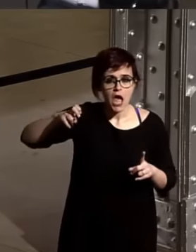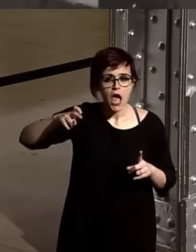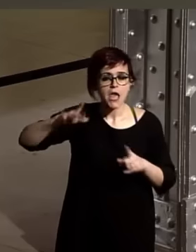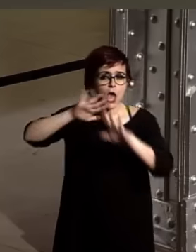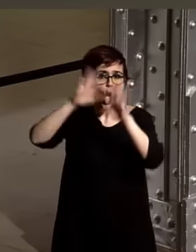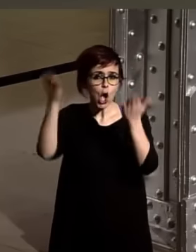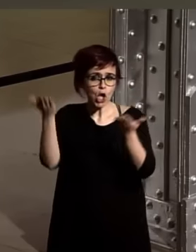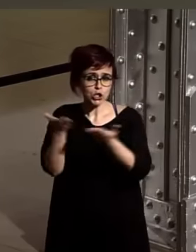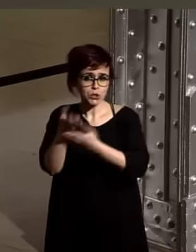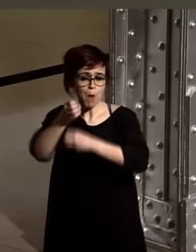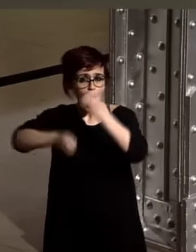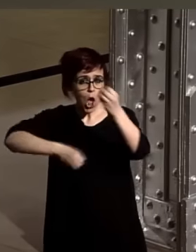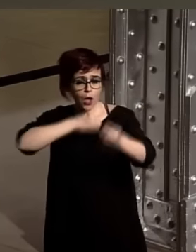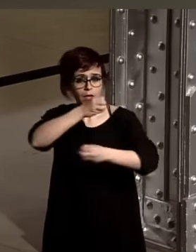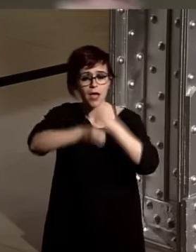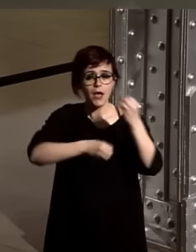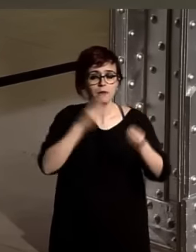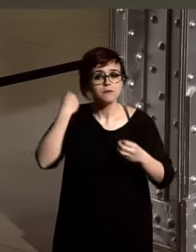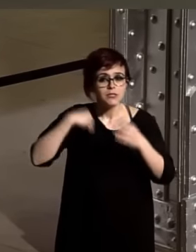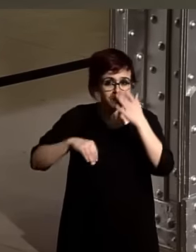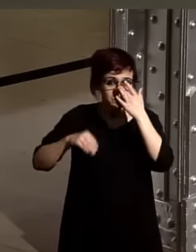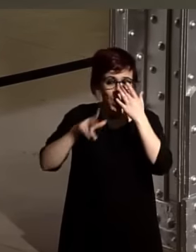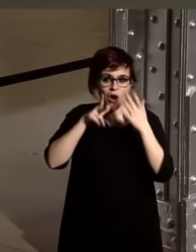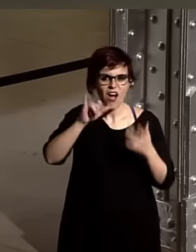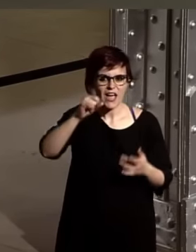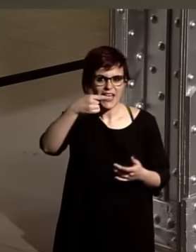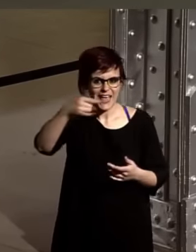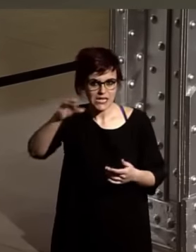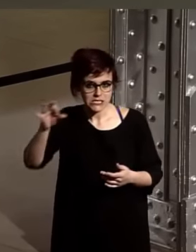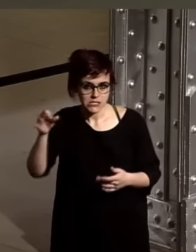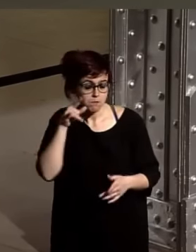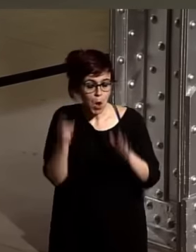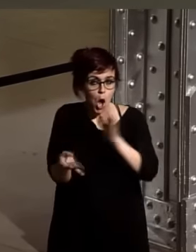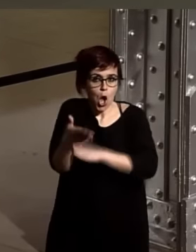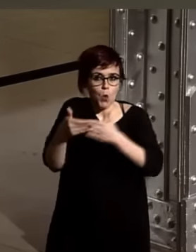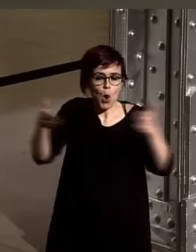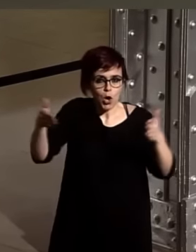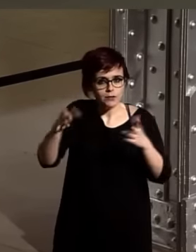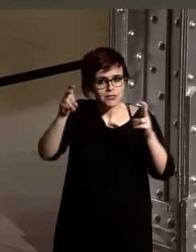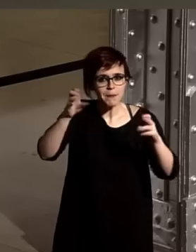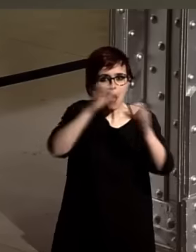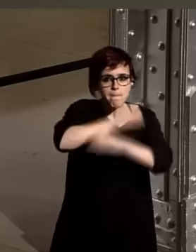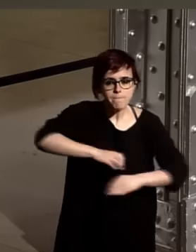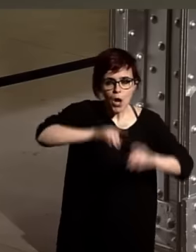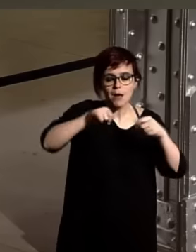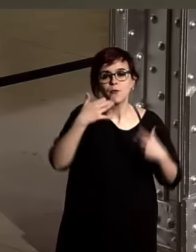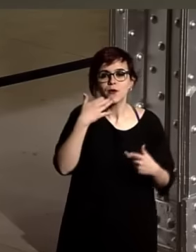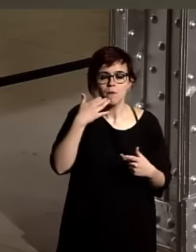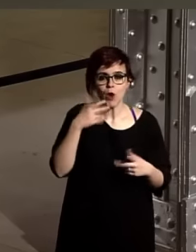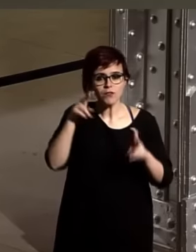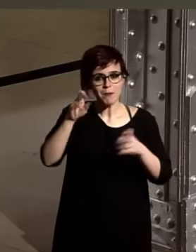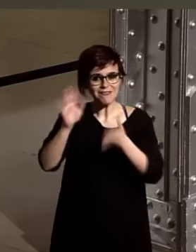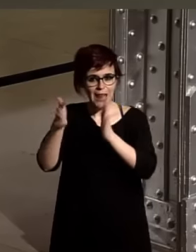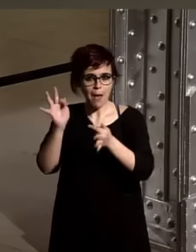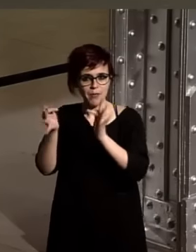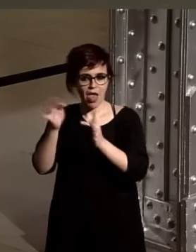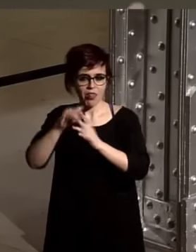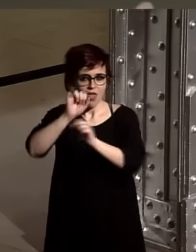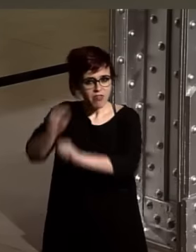que sí que hay grandes descubrimientos el hig porque aparecen de golpe y en biología es muy progresivo la inmunoterapia es